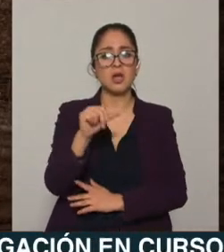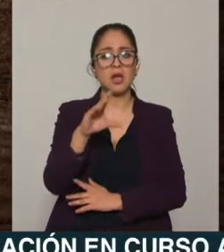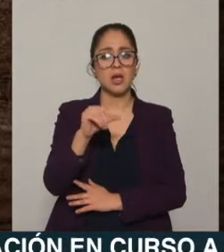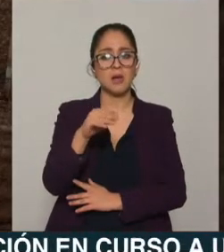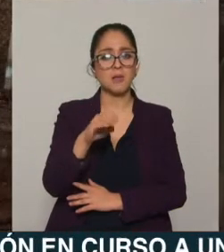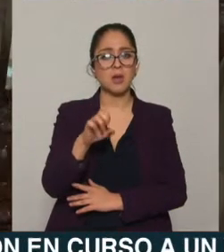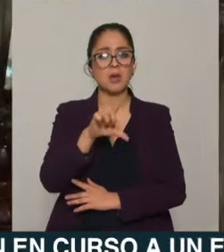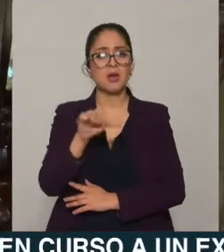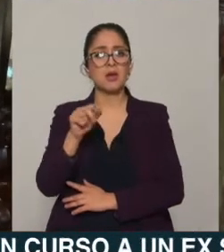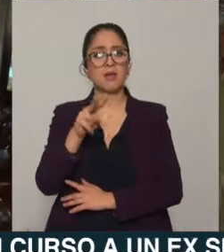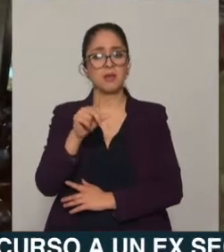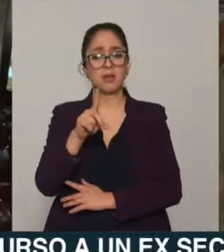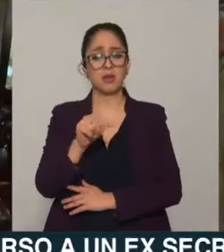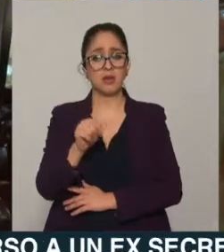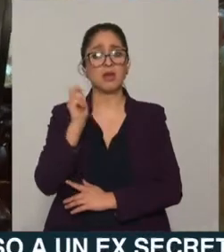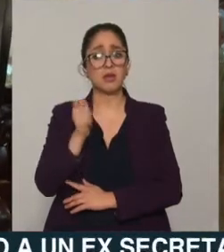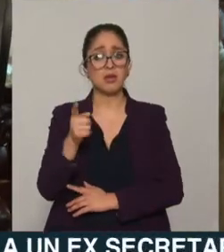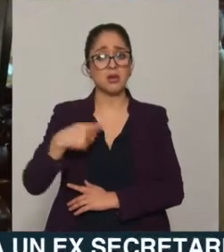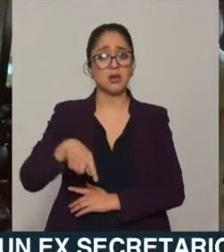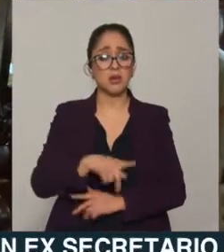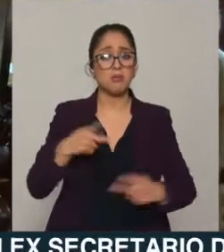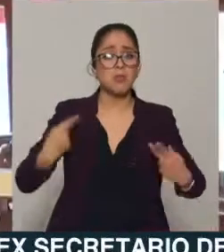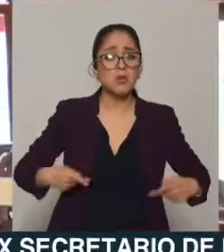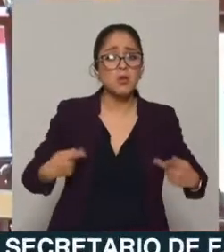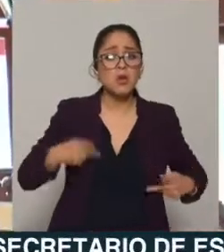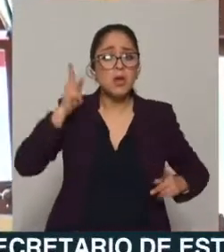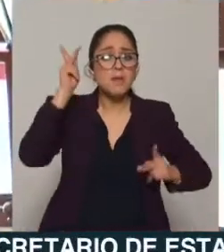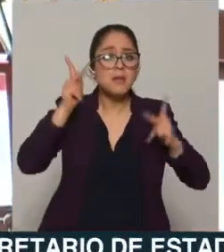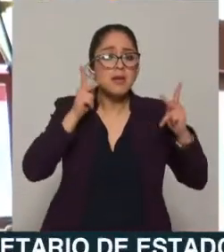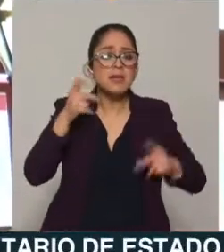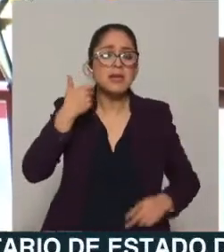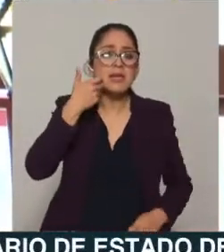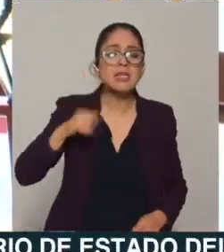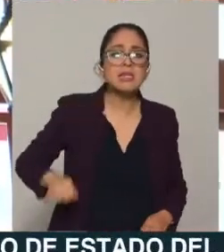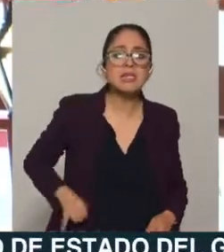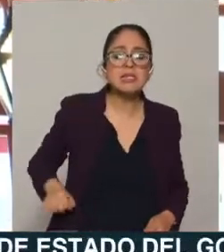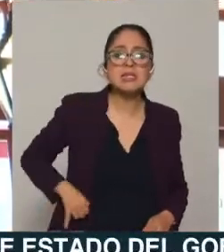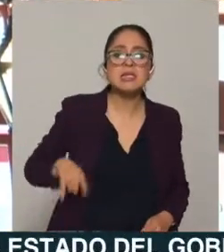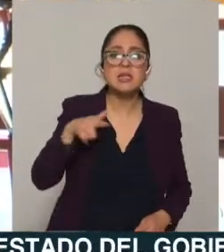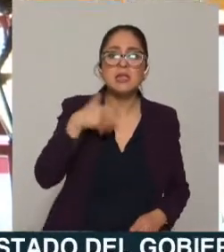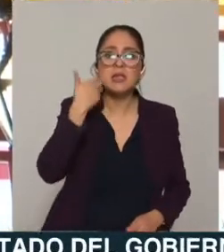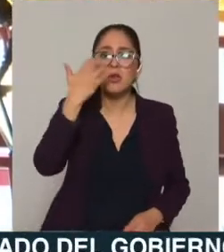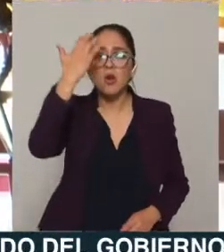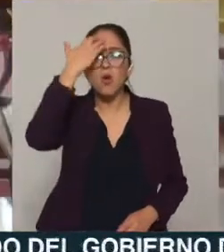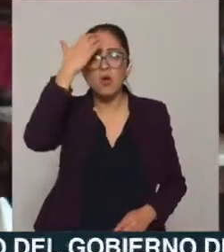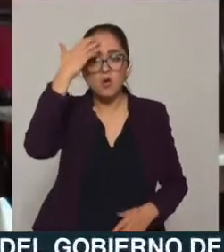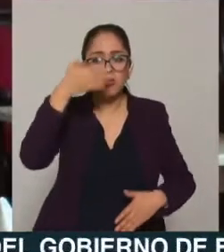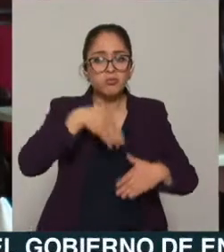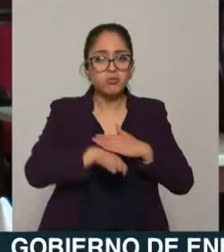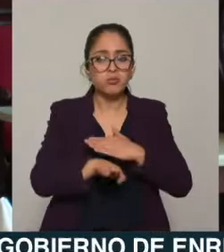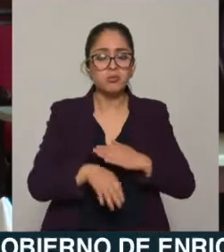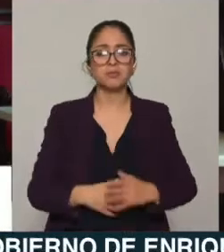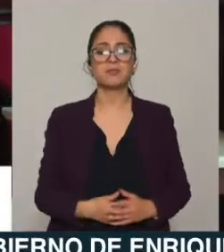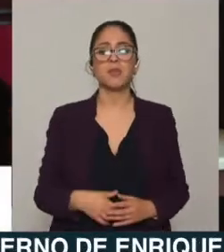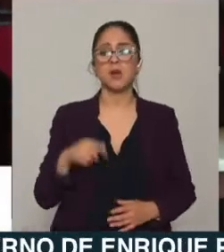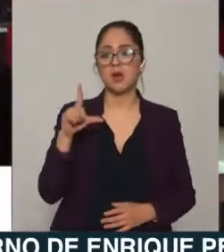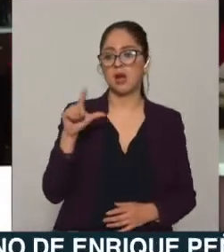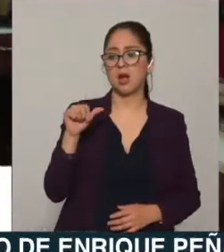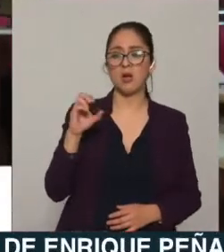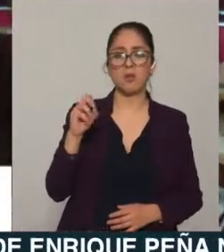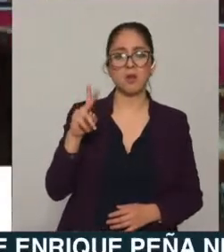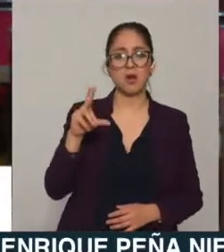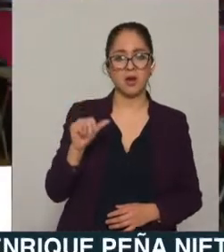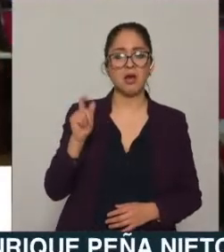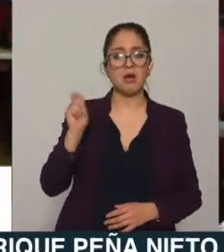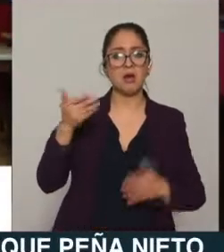vida, motivo por el que los visitantes no pierden la oportunidad de conocerlo. La ópera está abierta desde